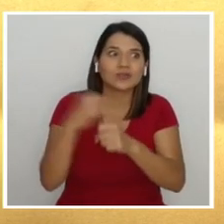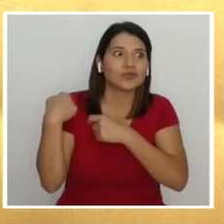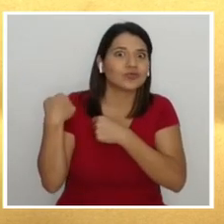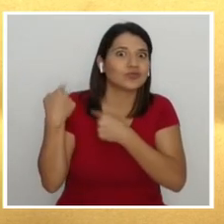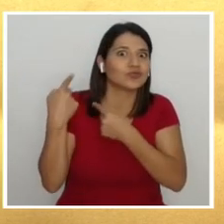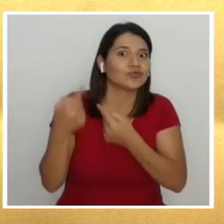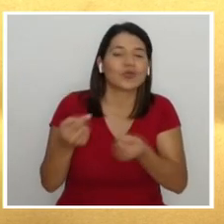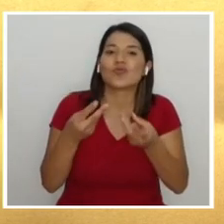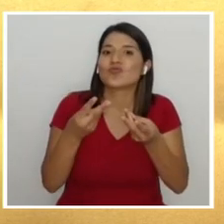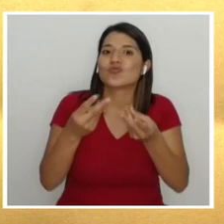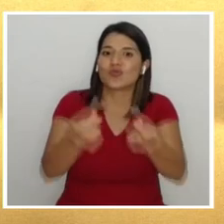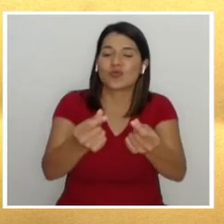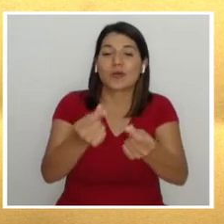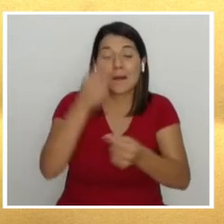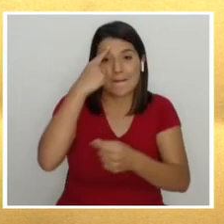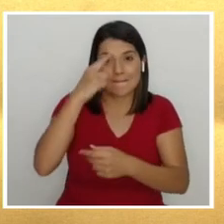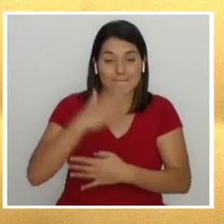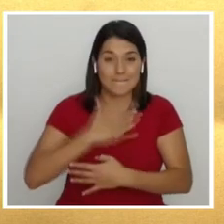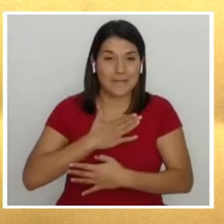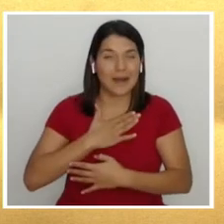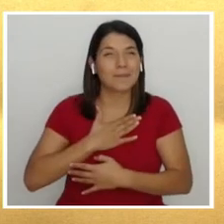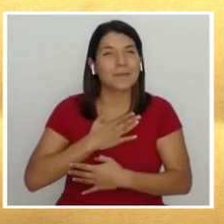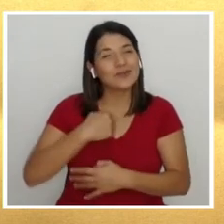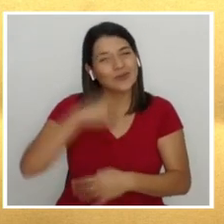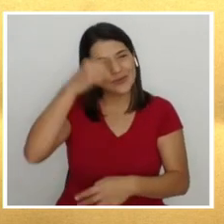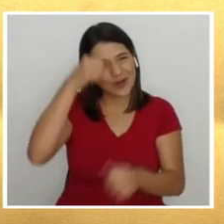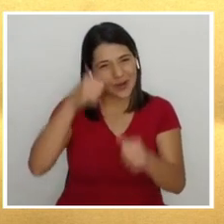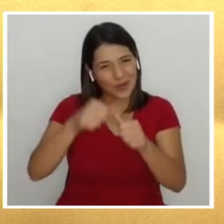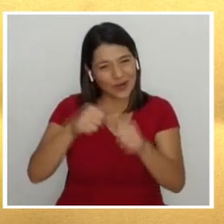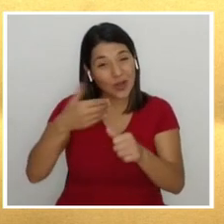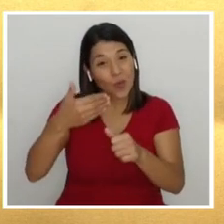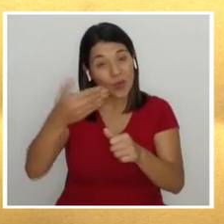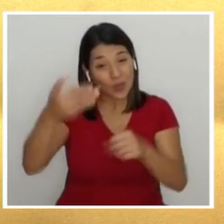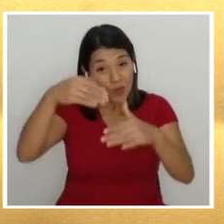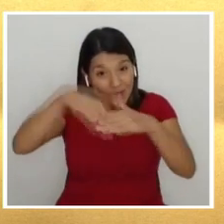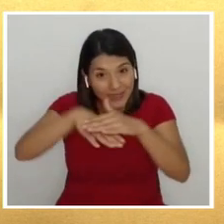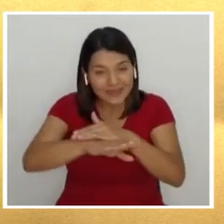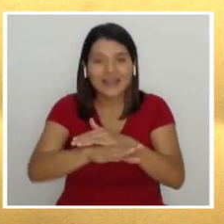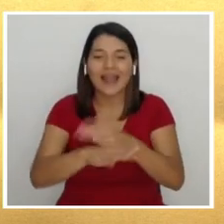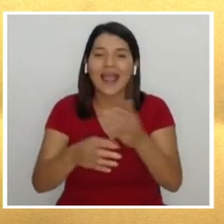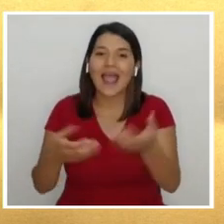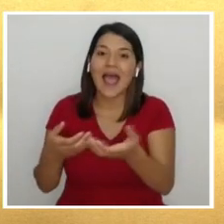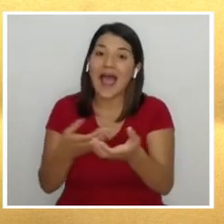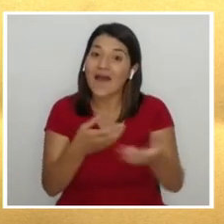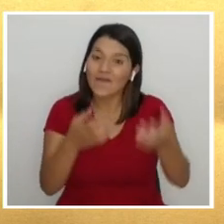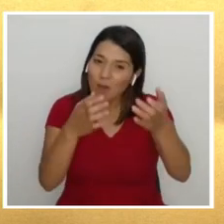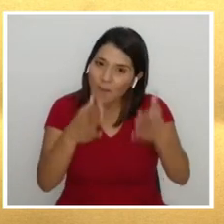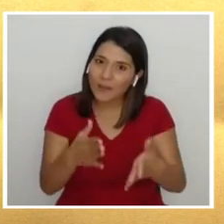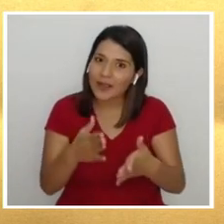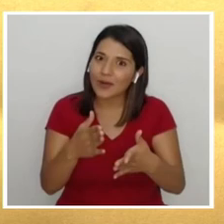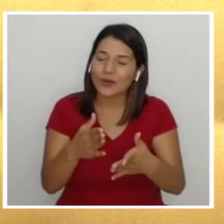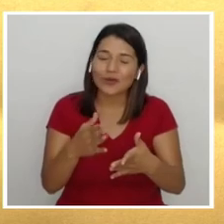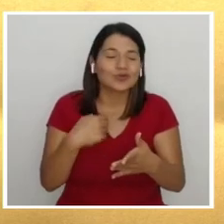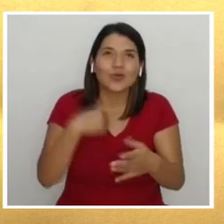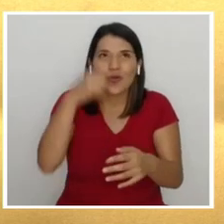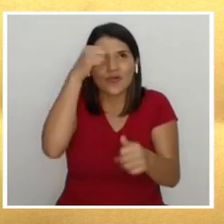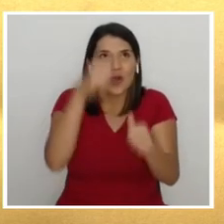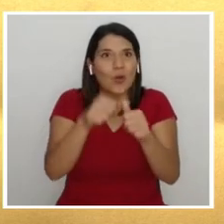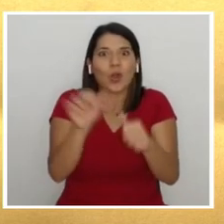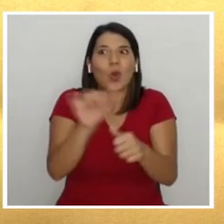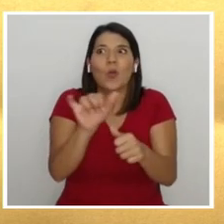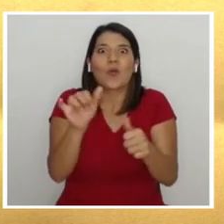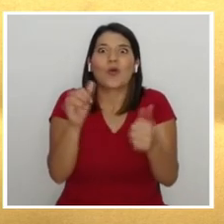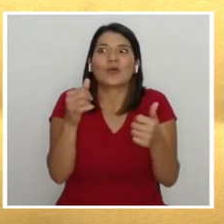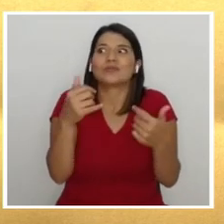mí el recuerdo cuando entré al benemérito Cuerpo de Bomberos es como si fuera ayer. Y en este trabajo,